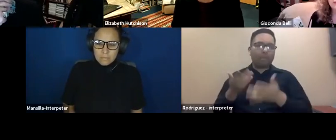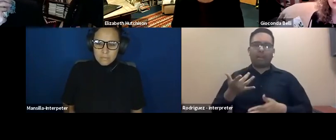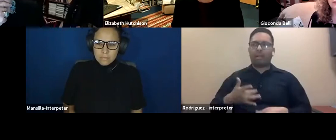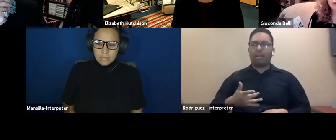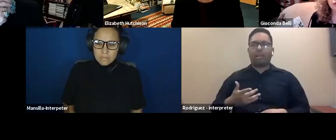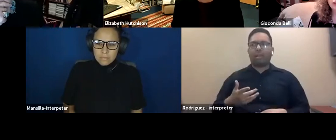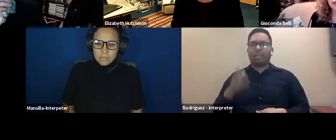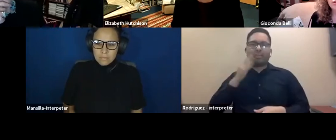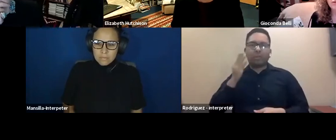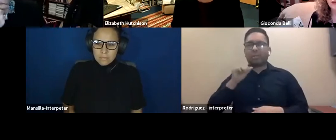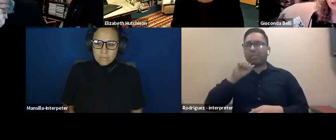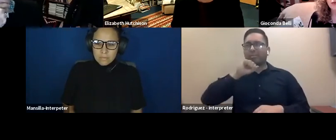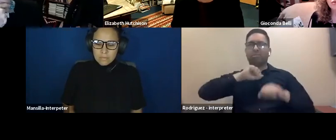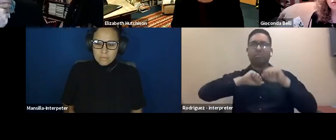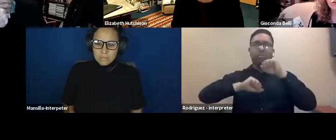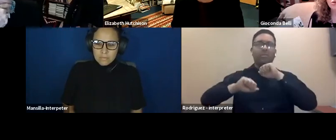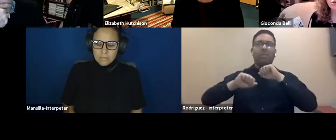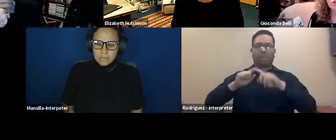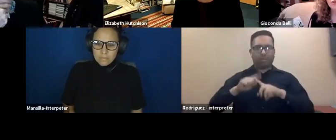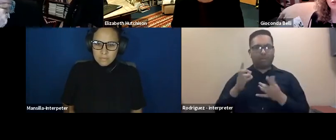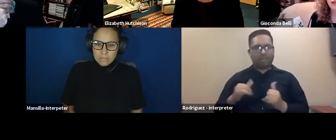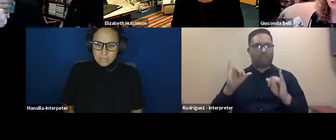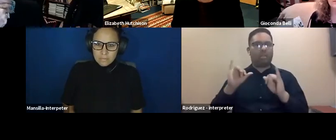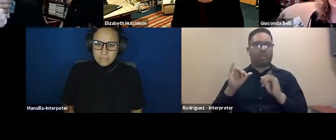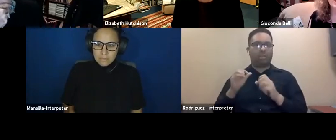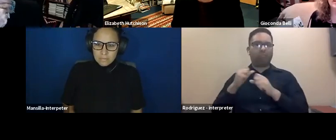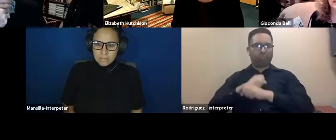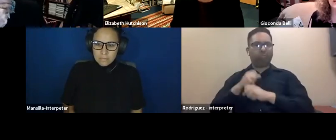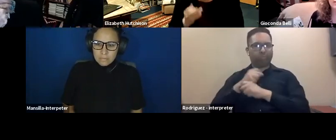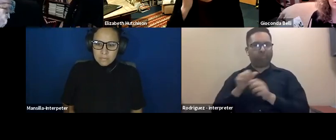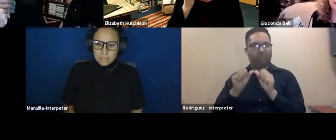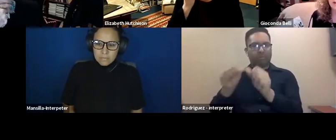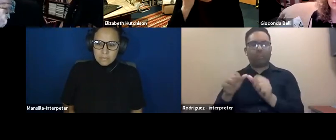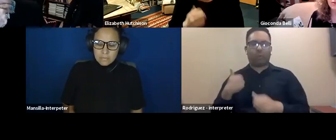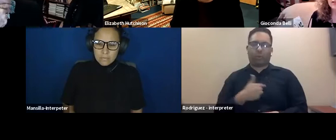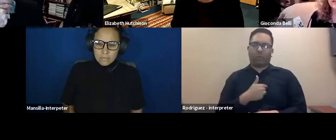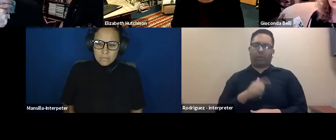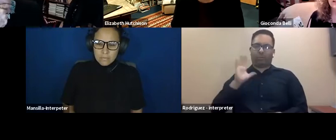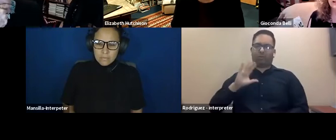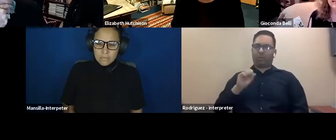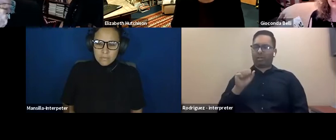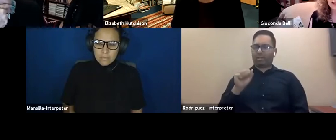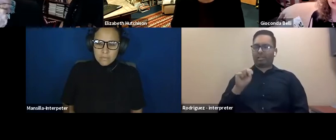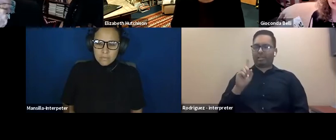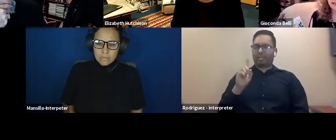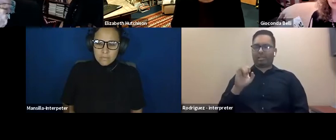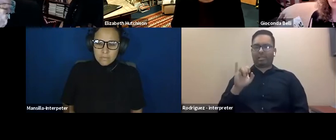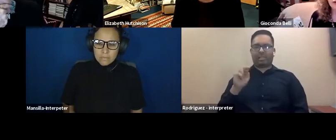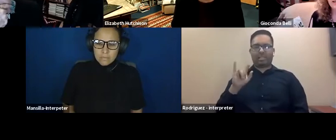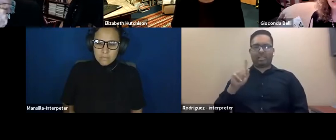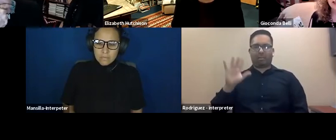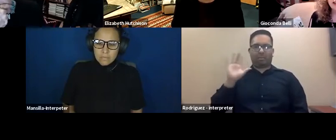suceder inmediatamente, pero yo te digo, comparado con nosotros cuando, digamos, los andinistas, cuando empezamos, desde el 70,